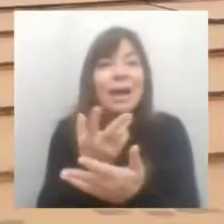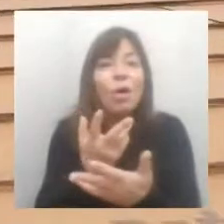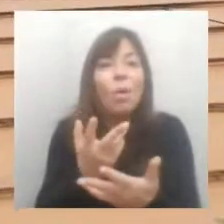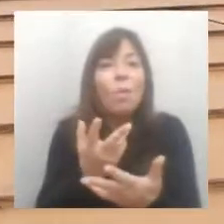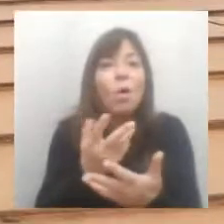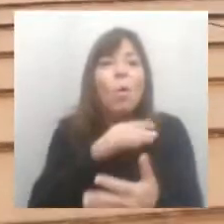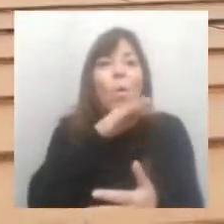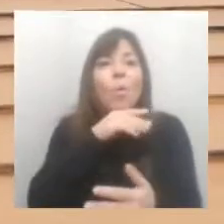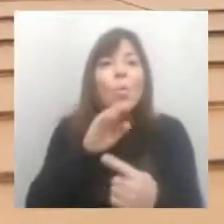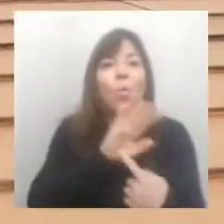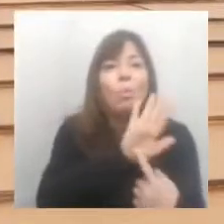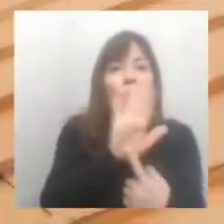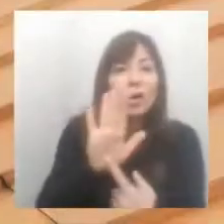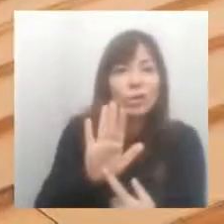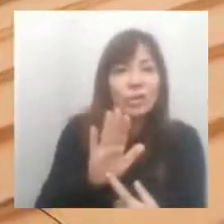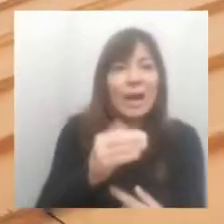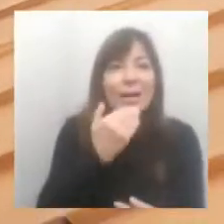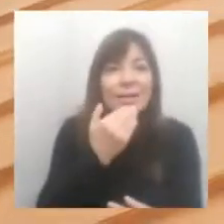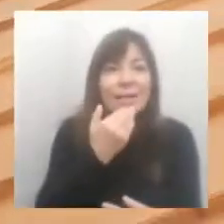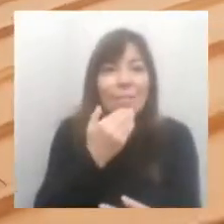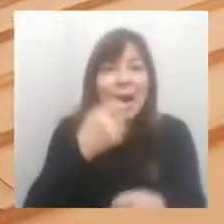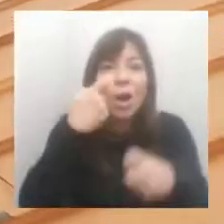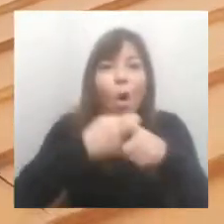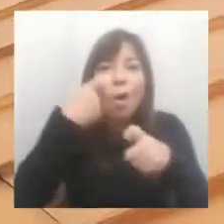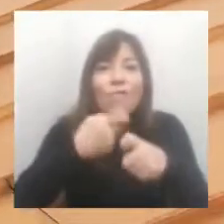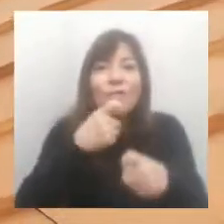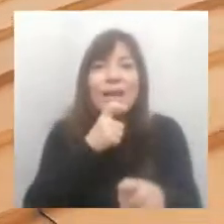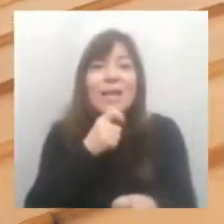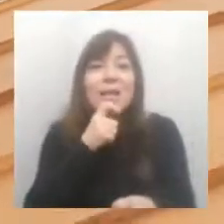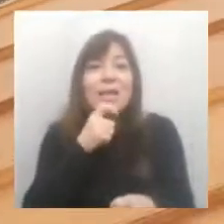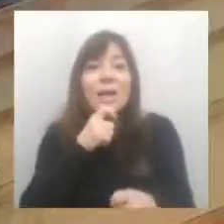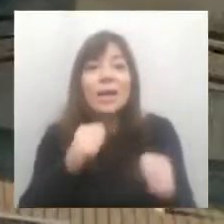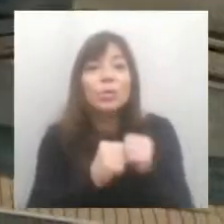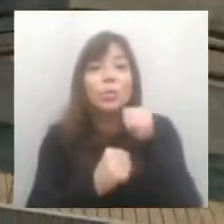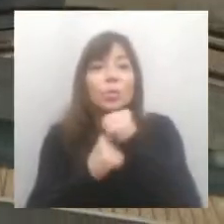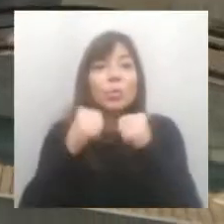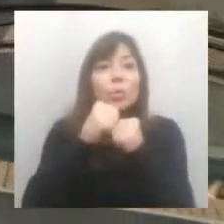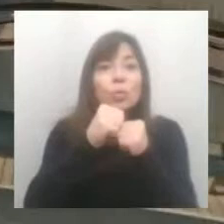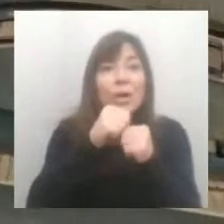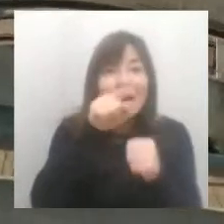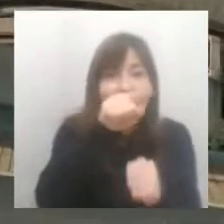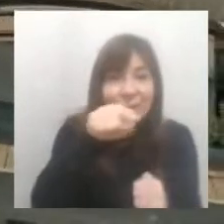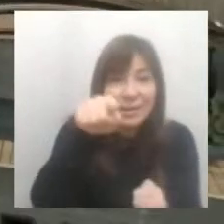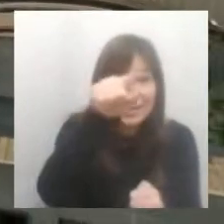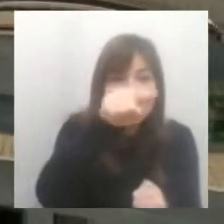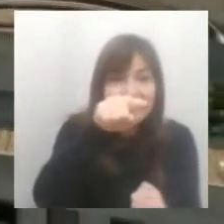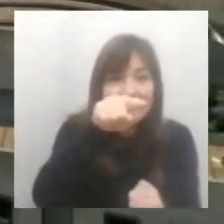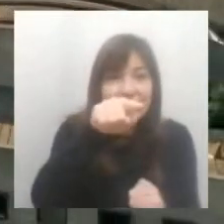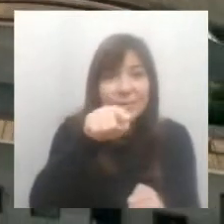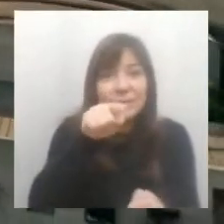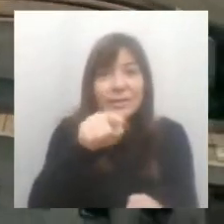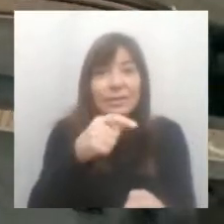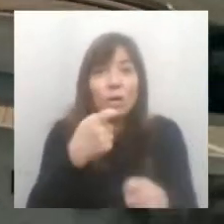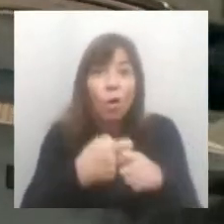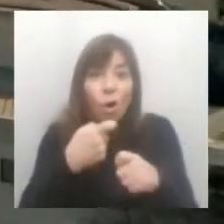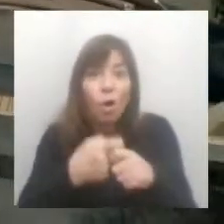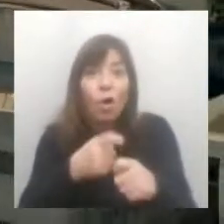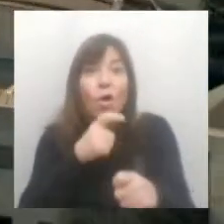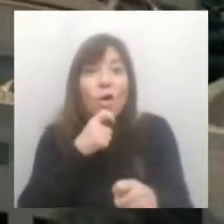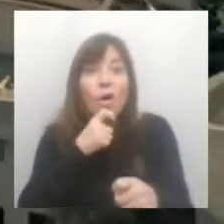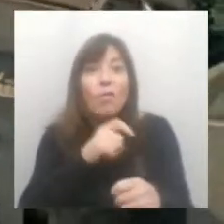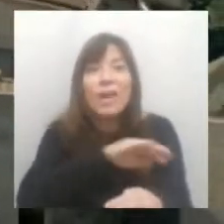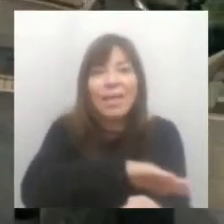mostrar. También se pueden apreciar mucho cobre en las estructuras generales del edificio y en su techo particularmente. Un cobre que tiene distintas ondas